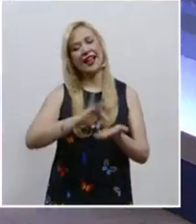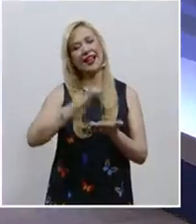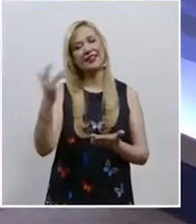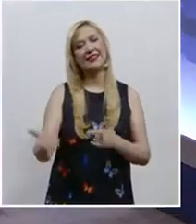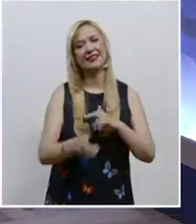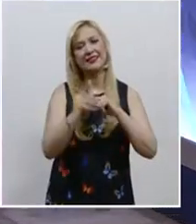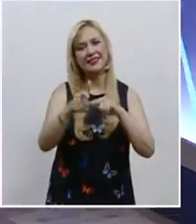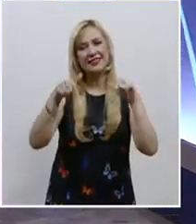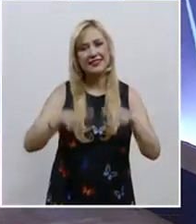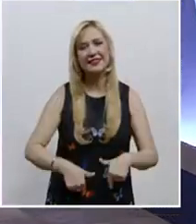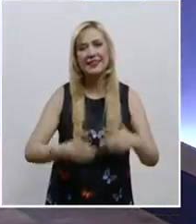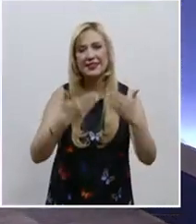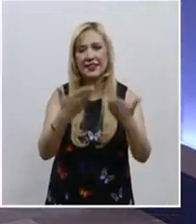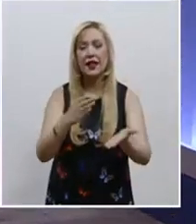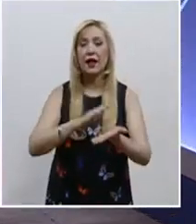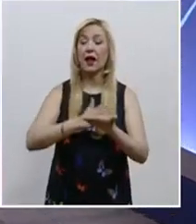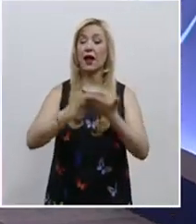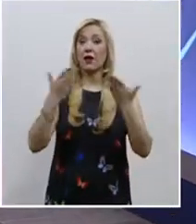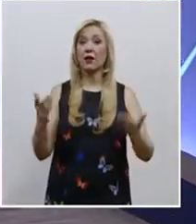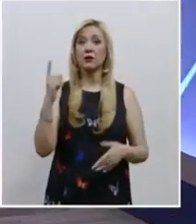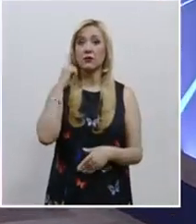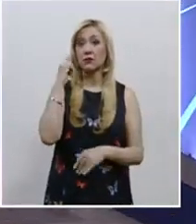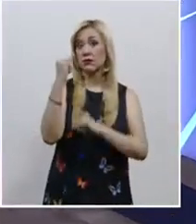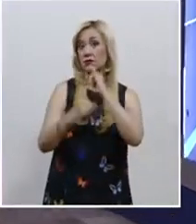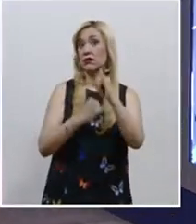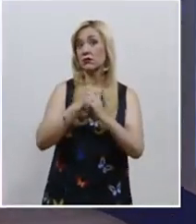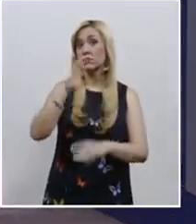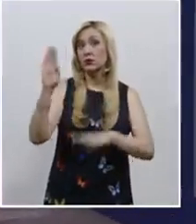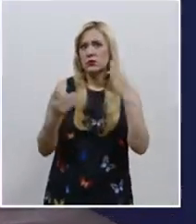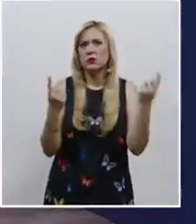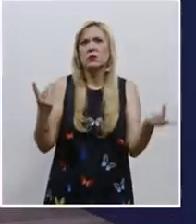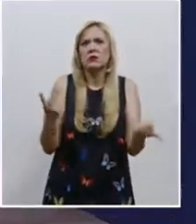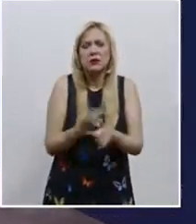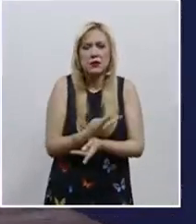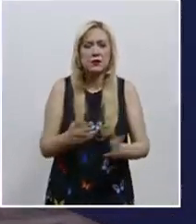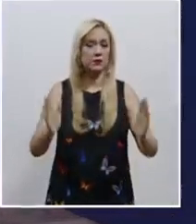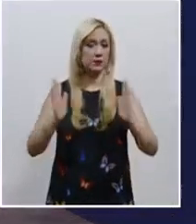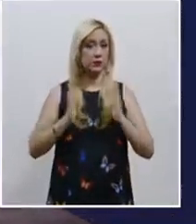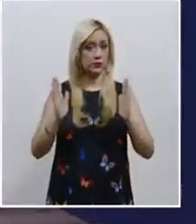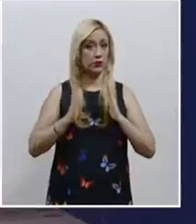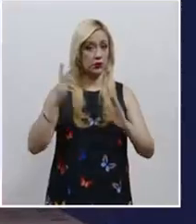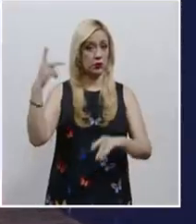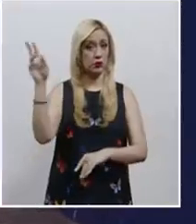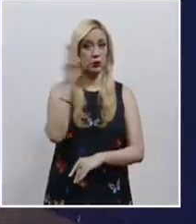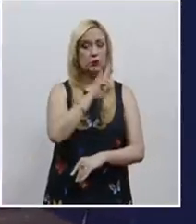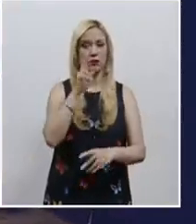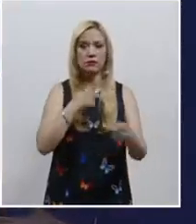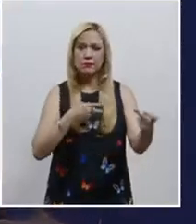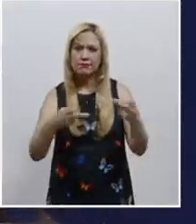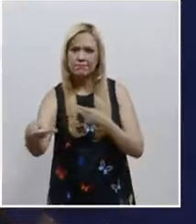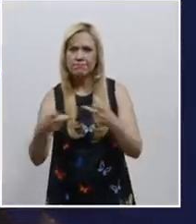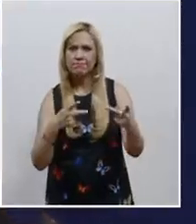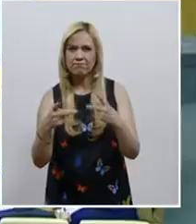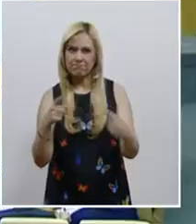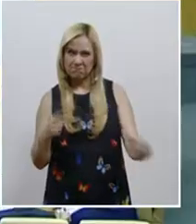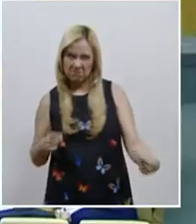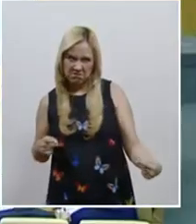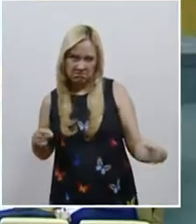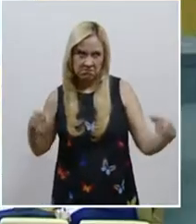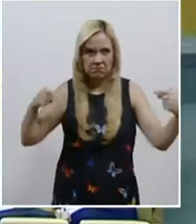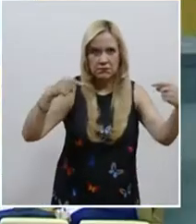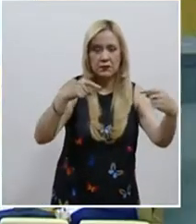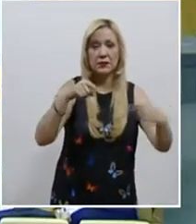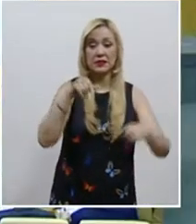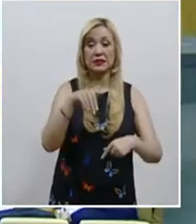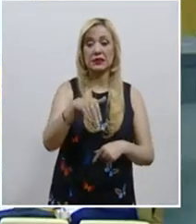Gracias por continuar con nosotros. Estamos de vuelta con la información internacional. El ejército ruso ya se prepara para la contraofensiva que alista Ucrania en